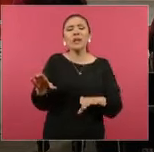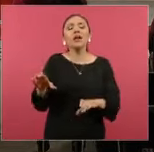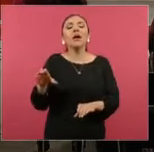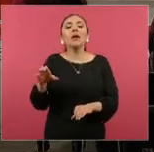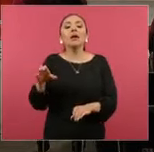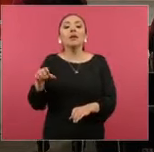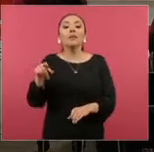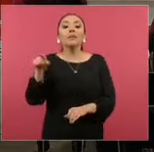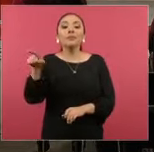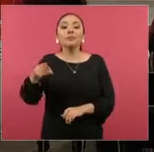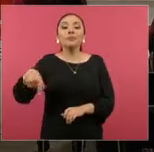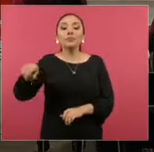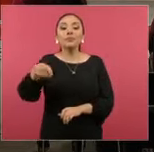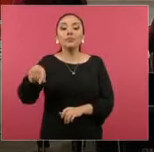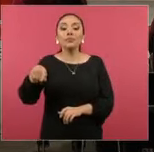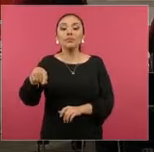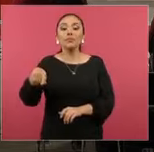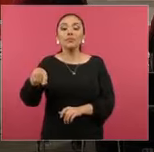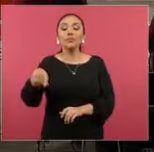sus